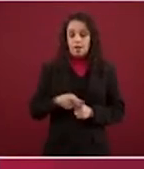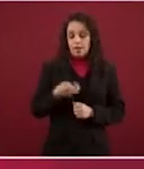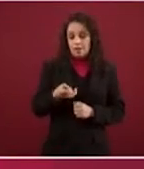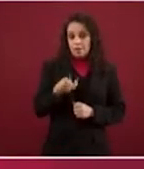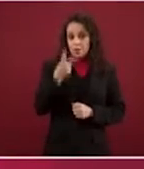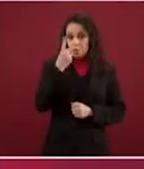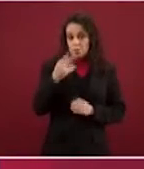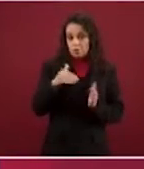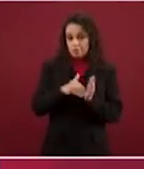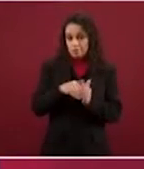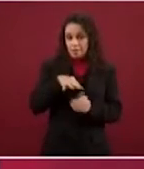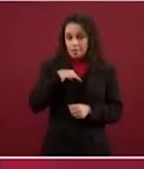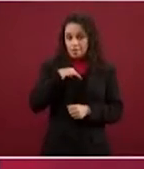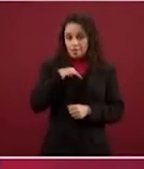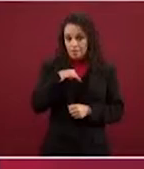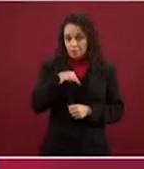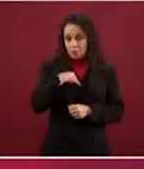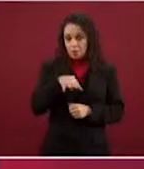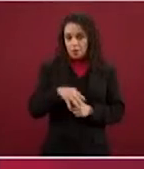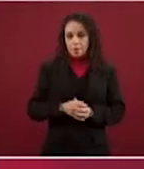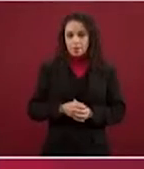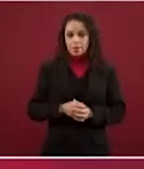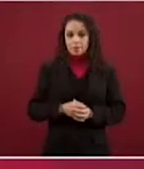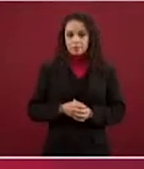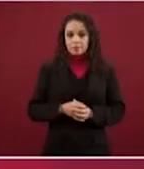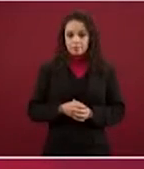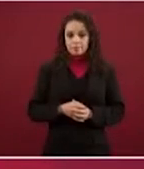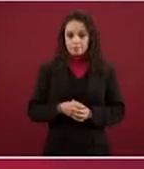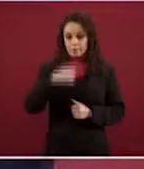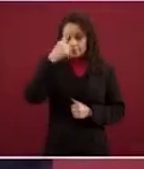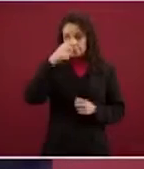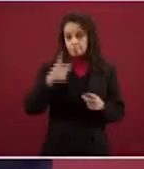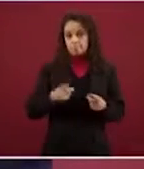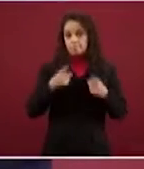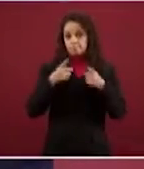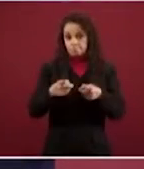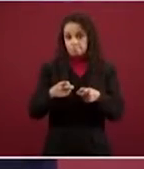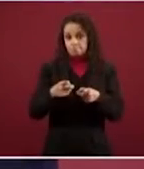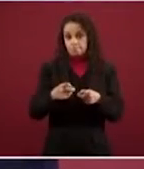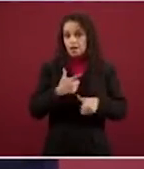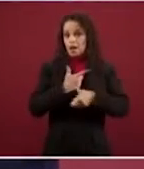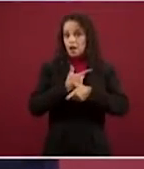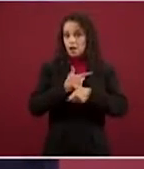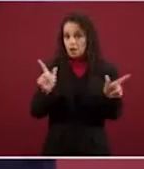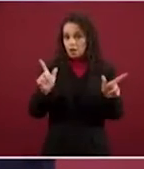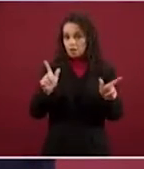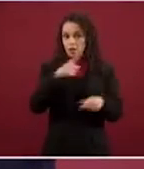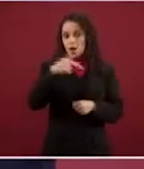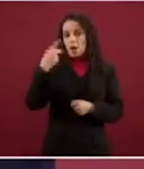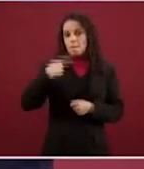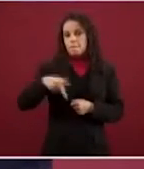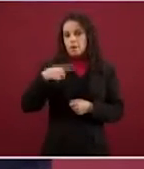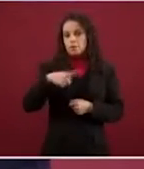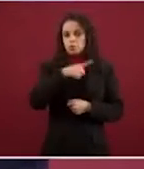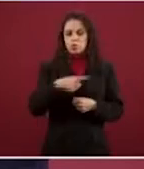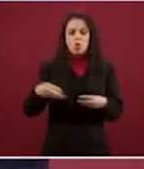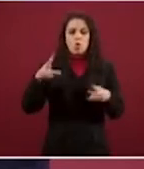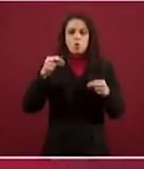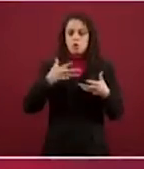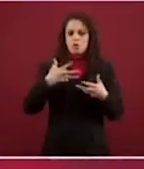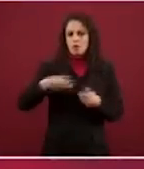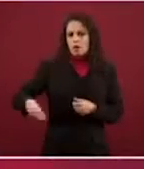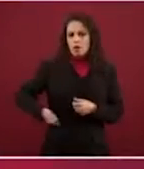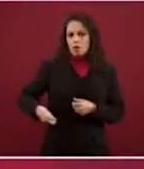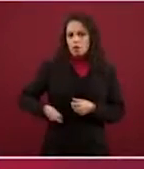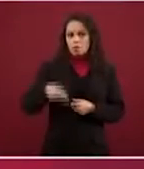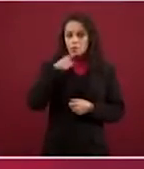libertad a quienes injustamente están en la cárcel, porque hay muchos que están